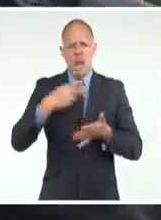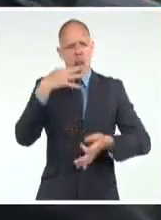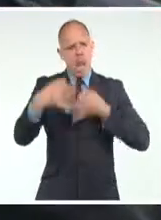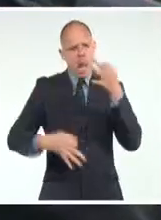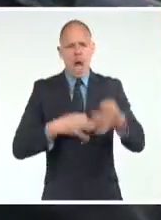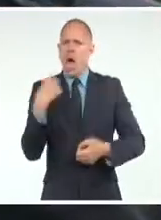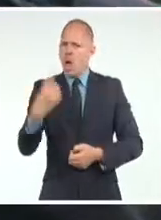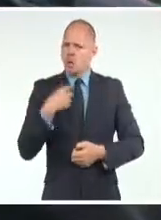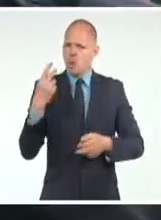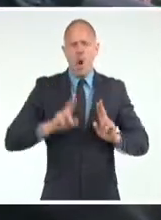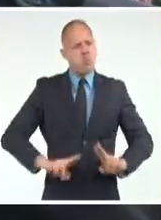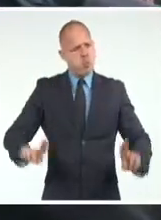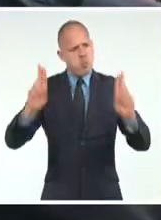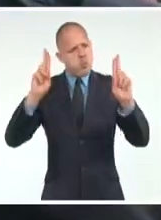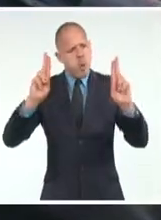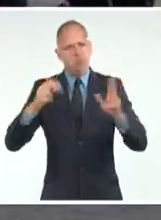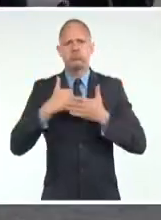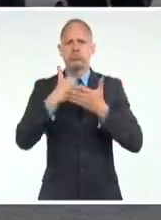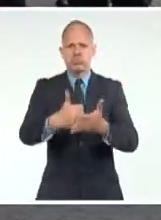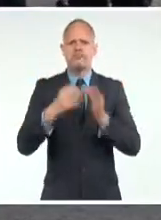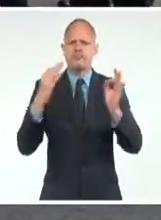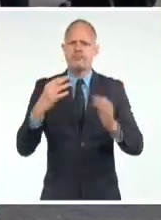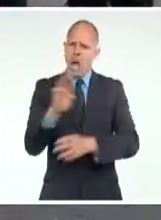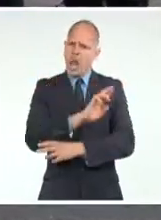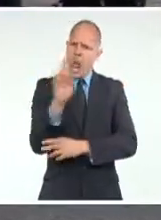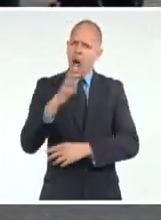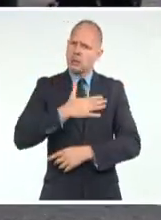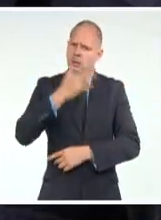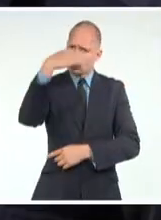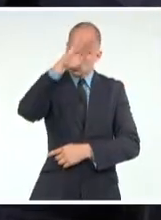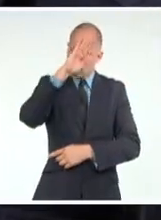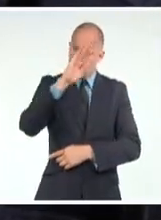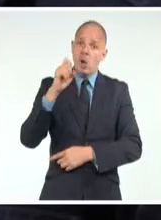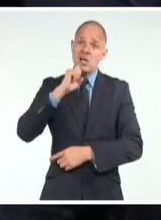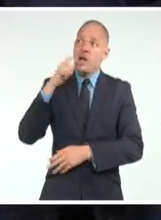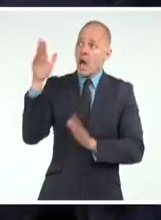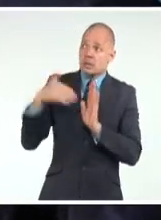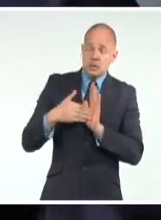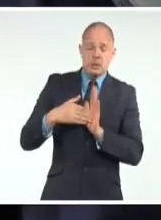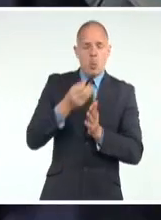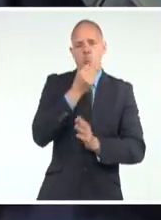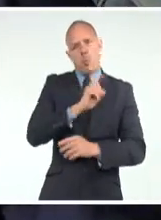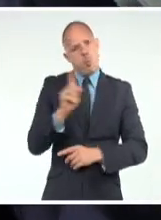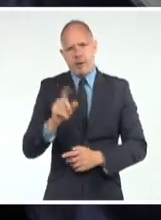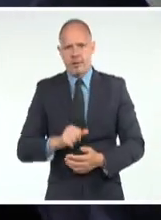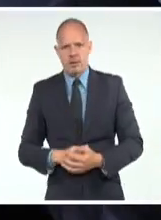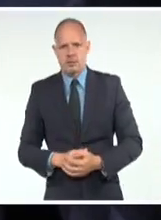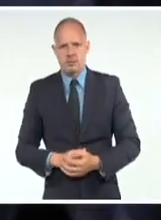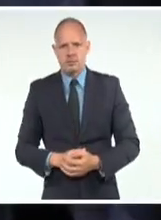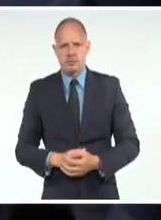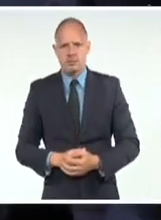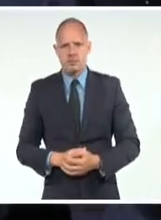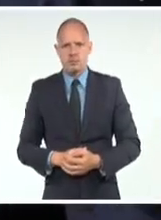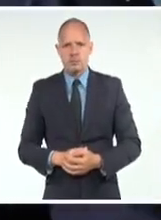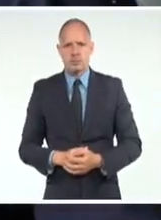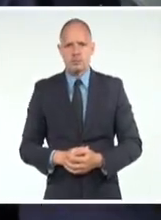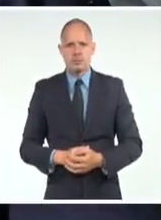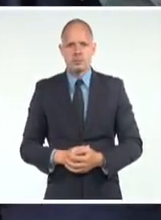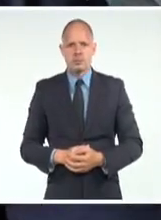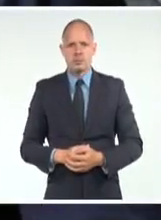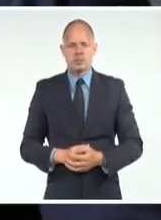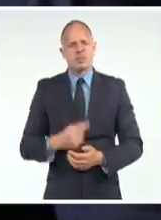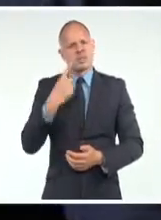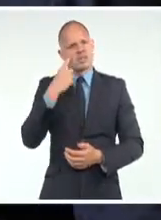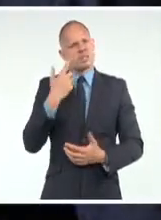de Cuba y condenaron la injerencia de Estados Unidos en los asuntos internos de la nación. Ya no seas ignorante comediante